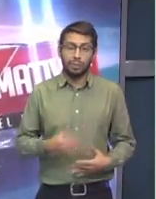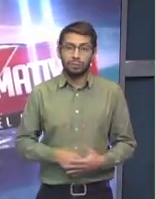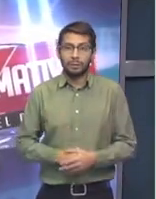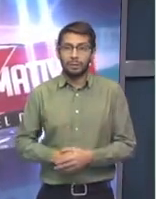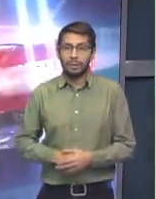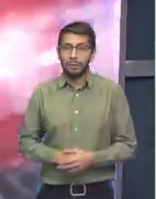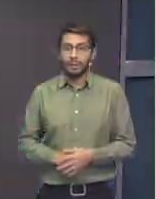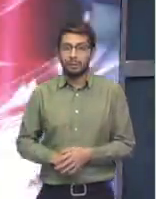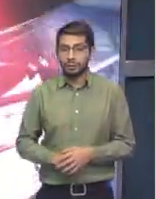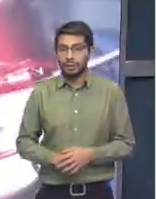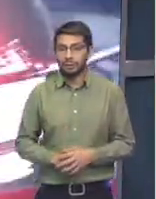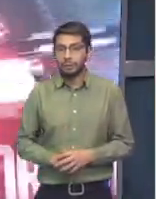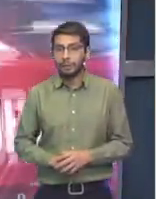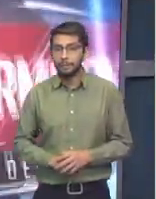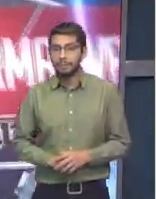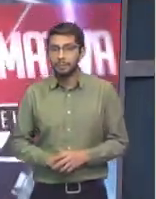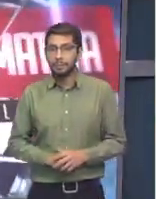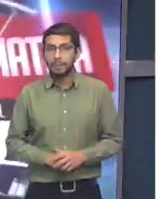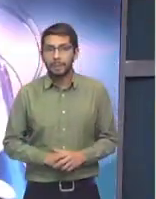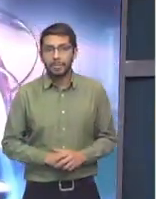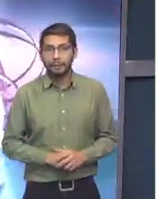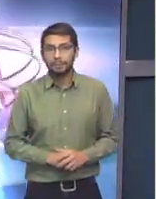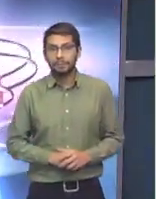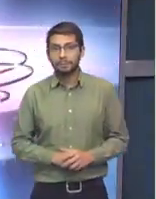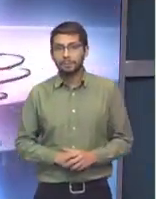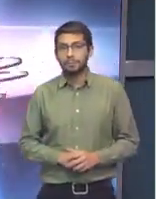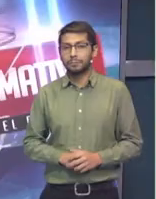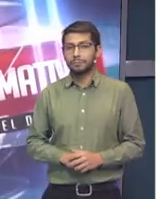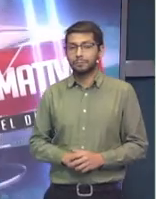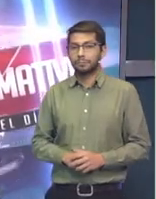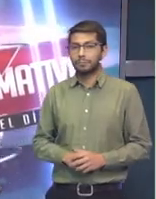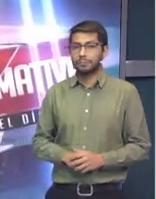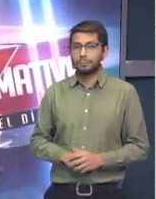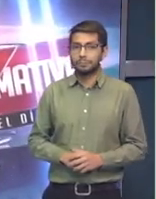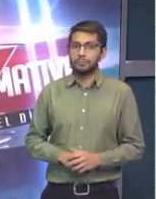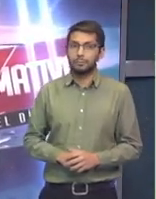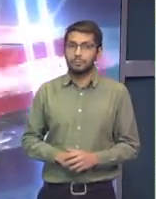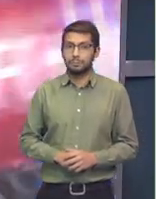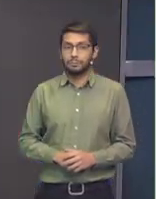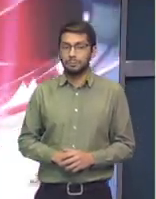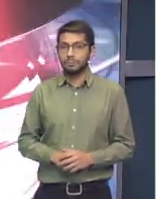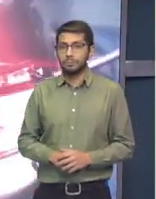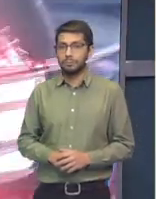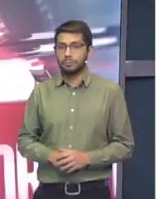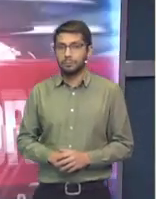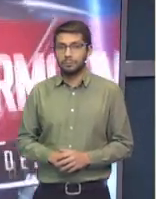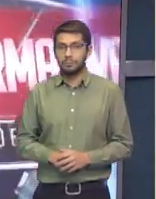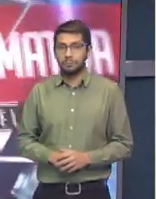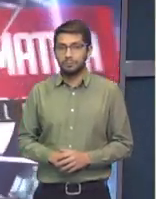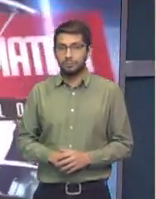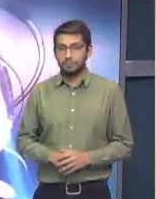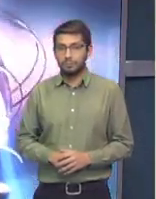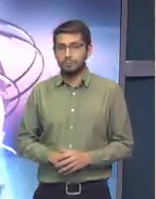va a suceder también en el Hiper, es impresionante. Sí, seguramente. Nosotros hemos diagramado una parte que vamos a ingresar por